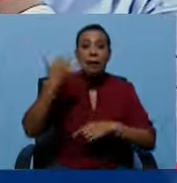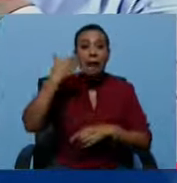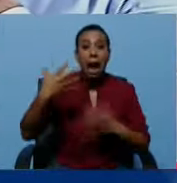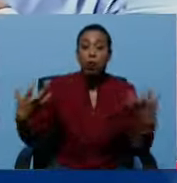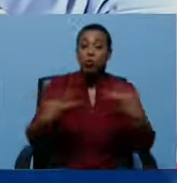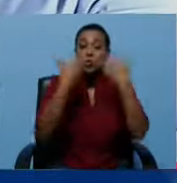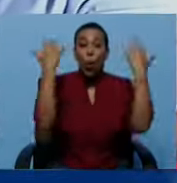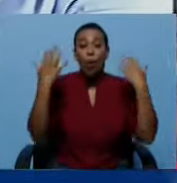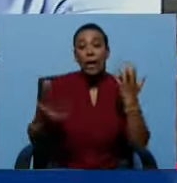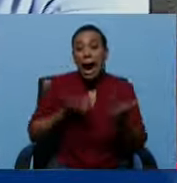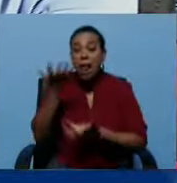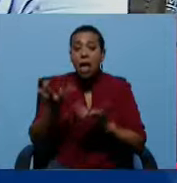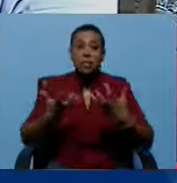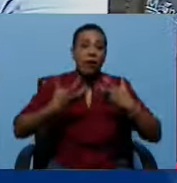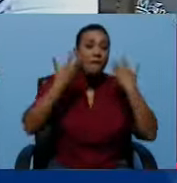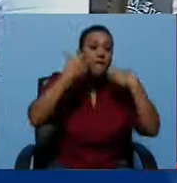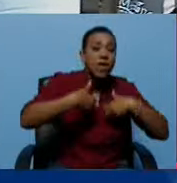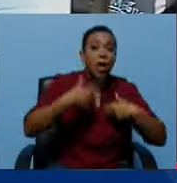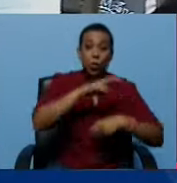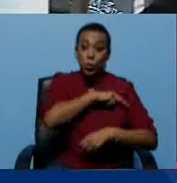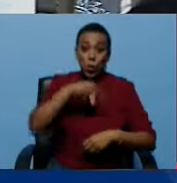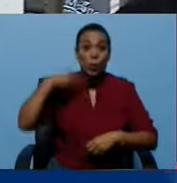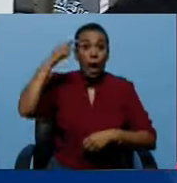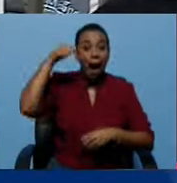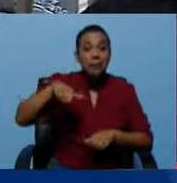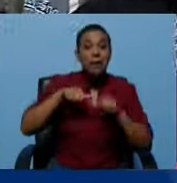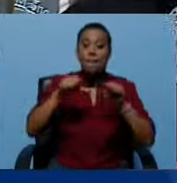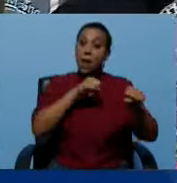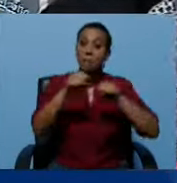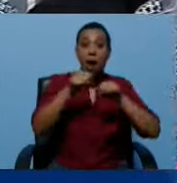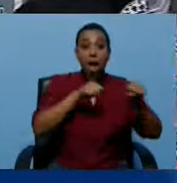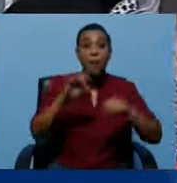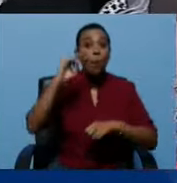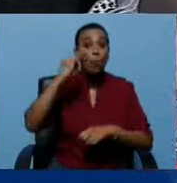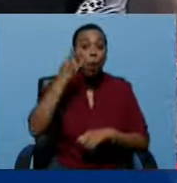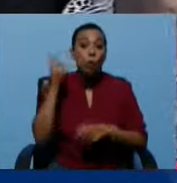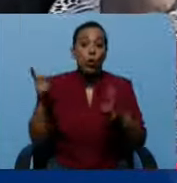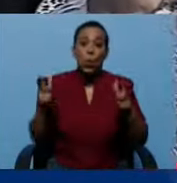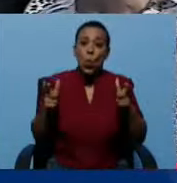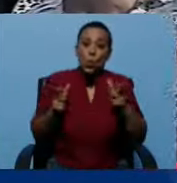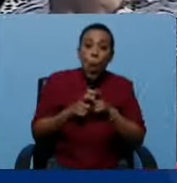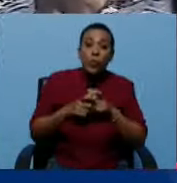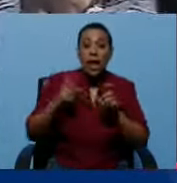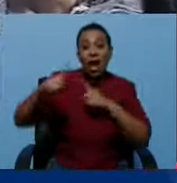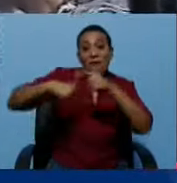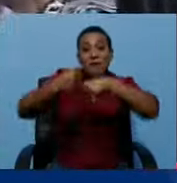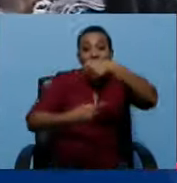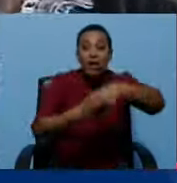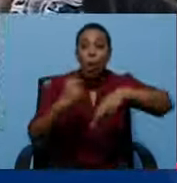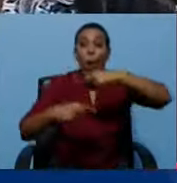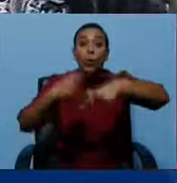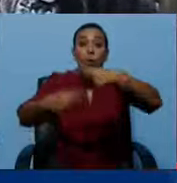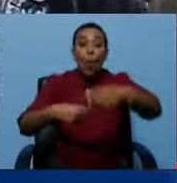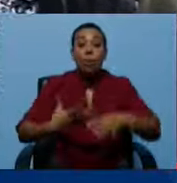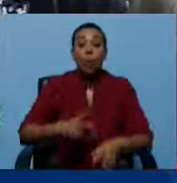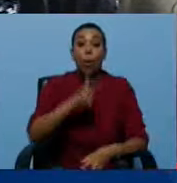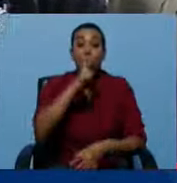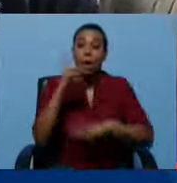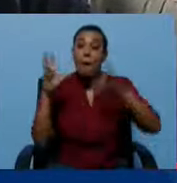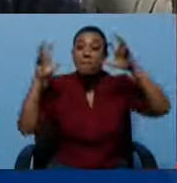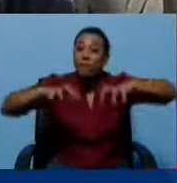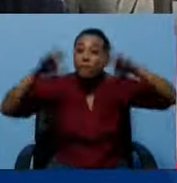viviendo. Mientras tanto, nosotros siempre preparémonos para mitigar al máximo todos esos